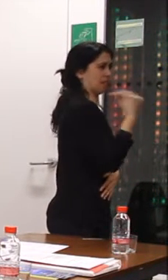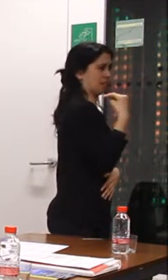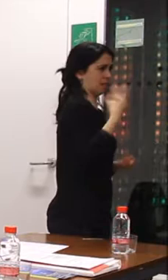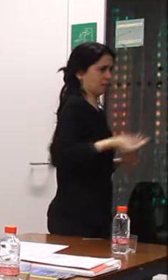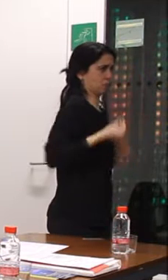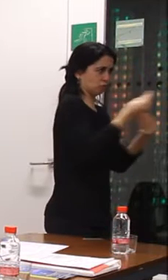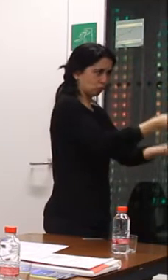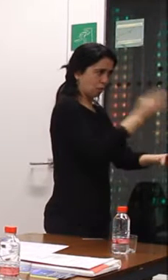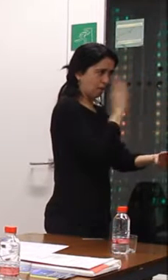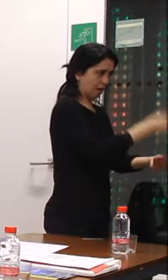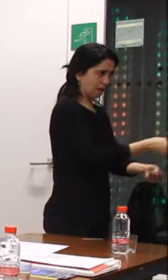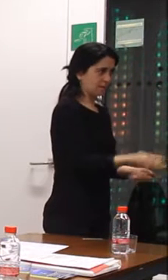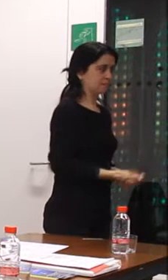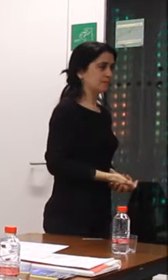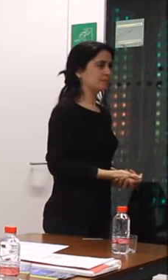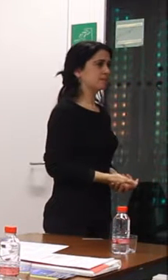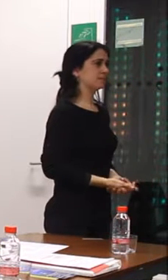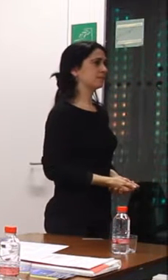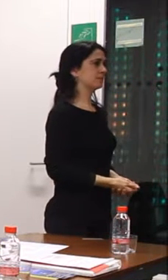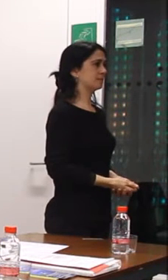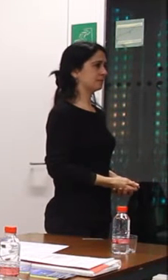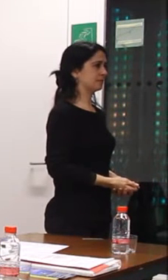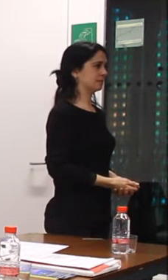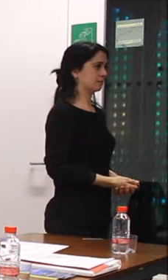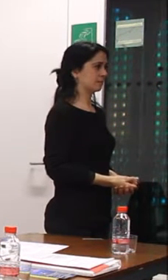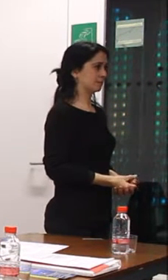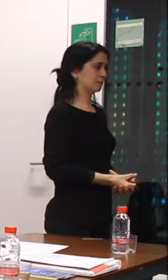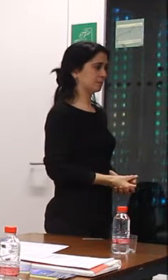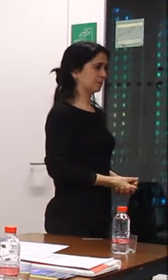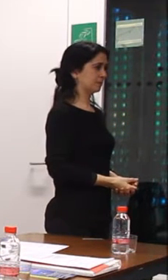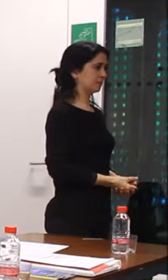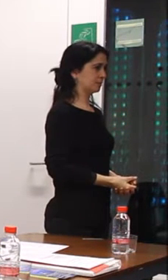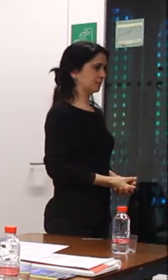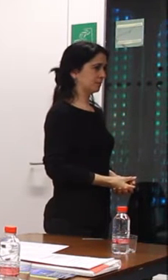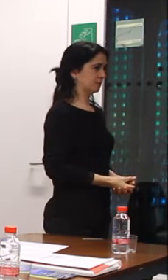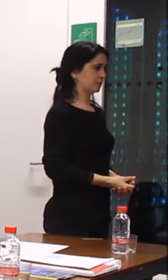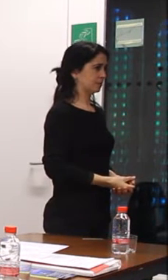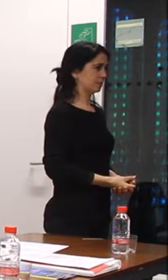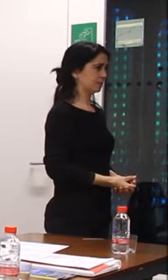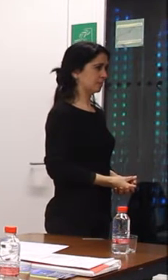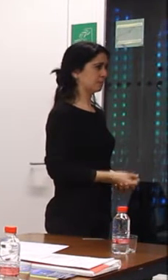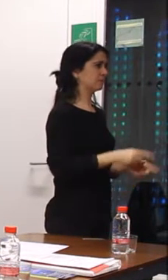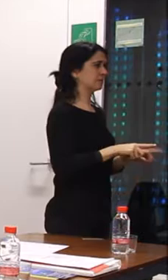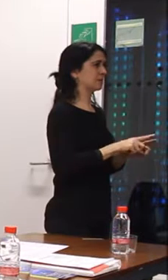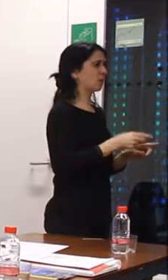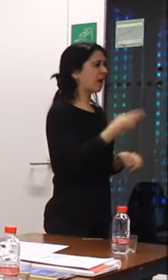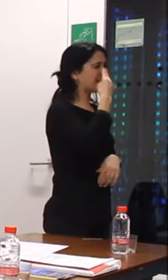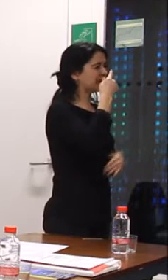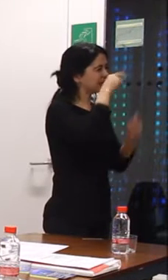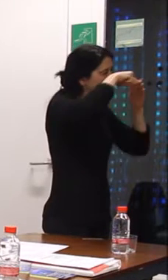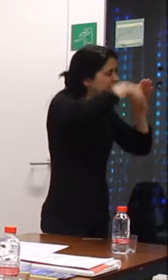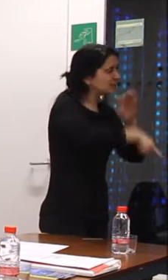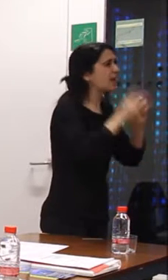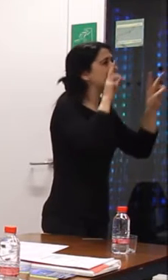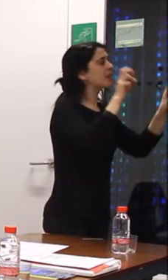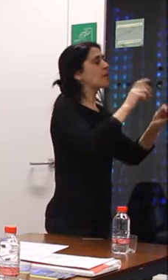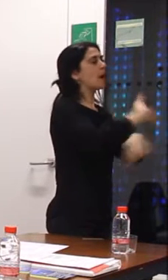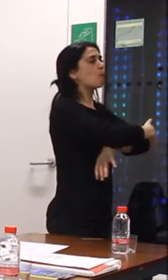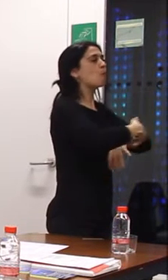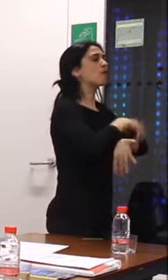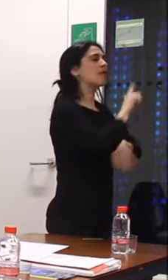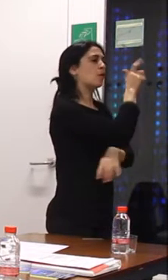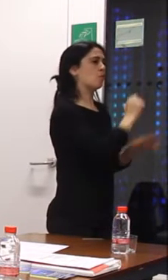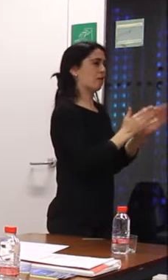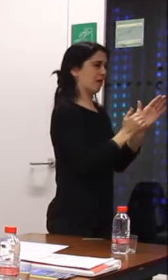todo ese aspecto más definitorio de la pobreza en la Comunidad Valenciana y de estas buenas